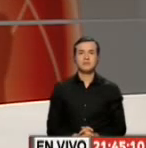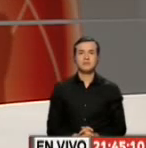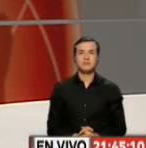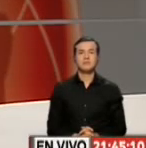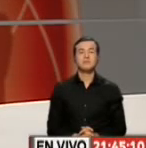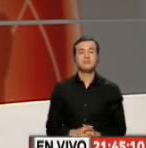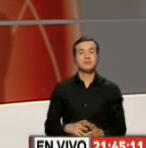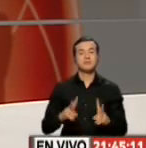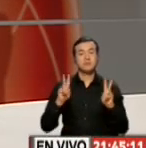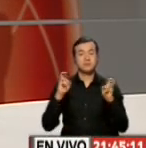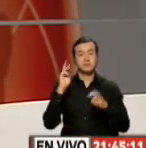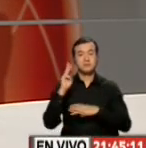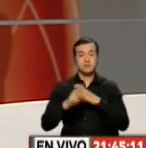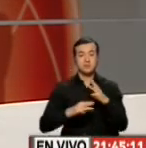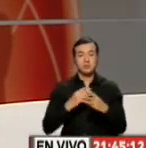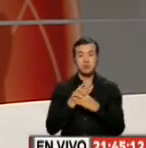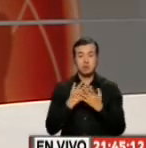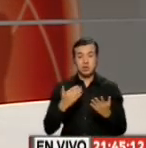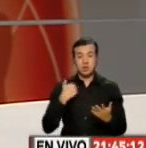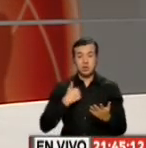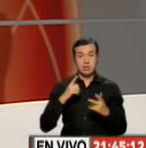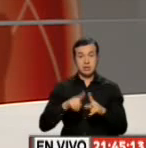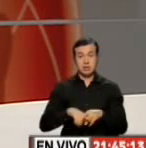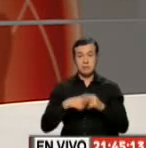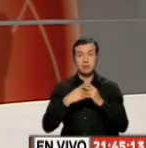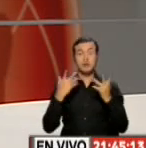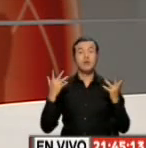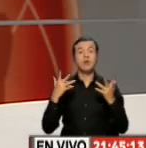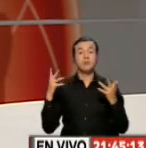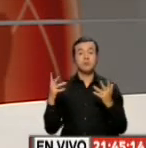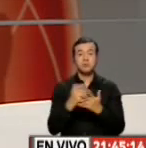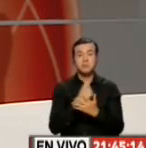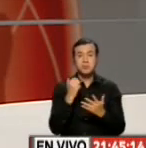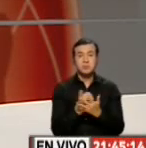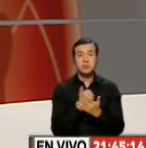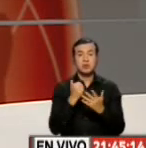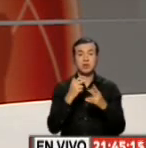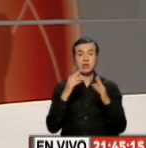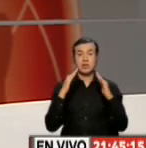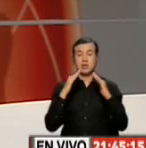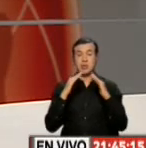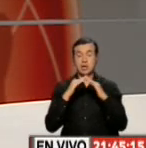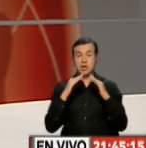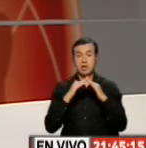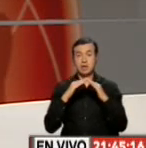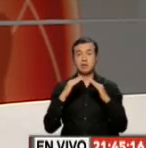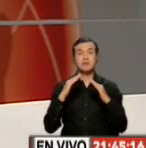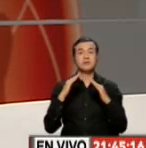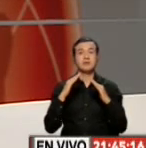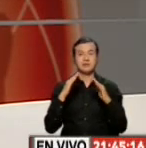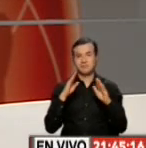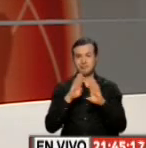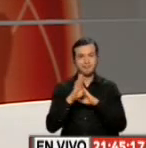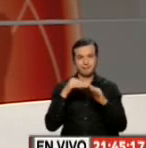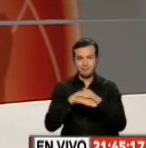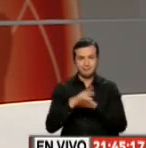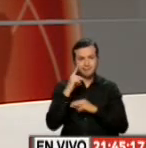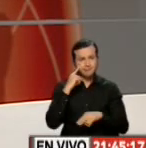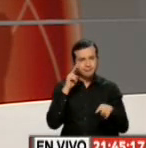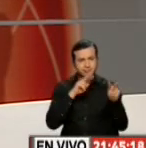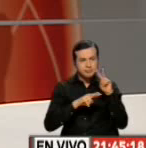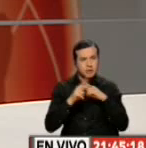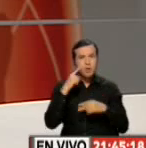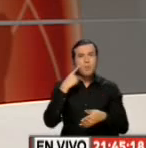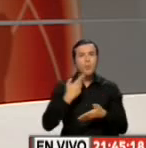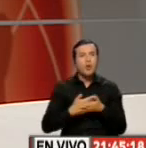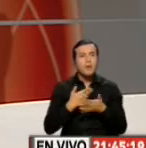De inmediato los temas del mundo. En Argentina comenzaron los allanamientos a las propiedades de la expresidenta Cristina Fernández para buscar pruebas en el caso